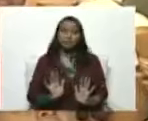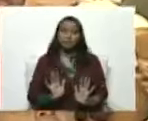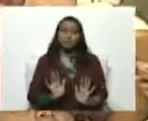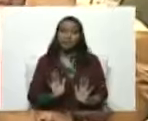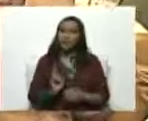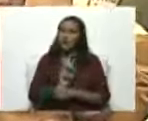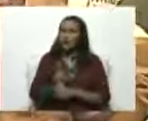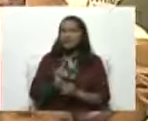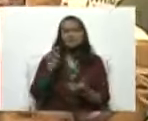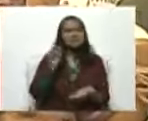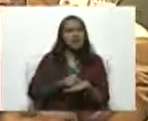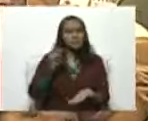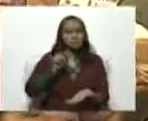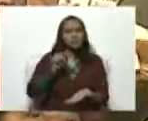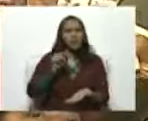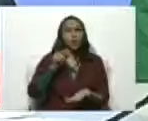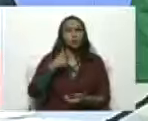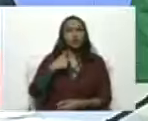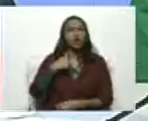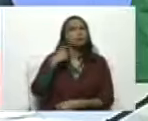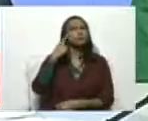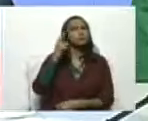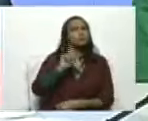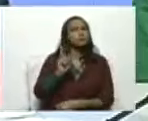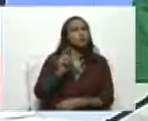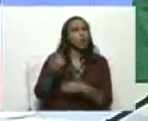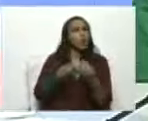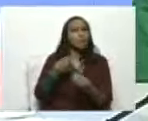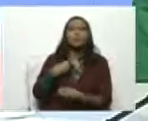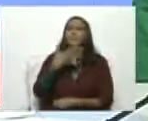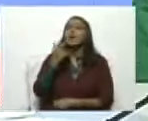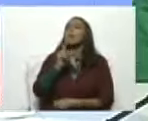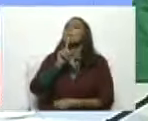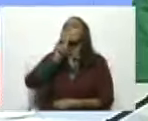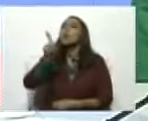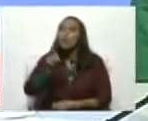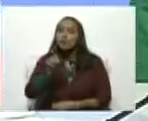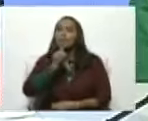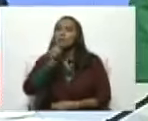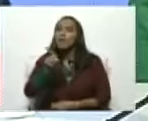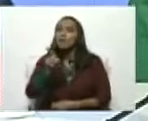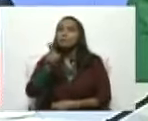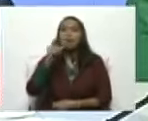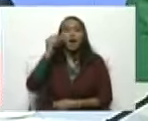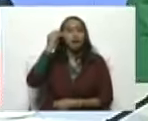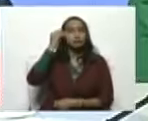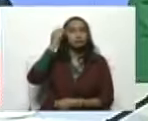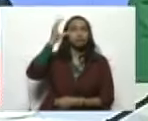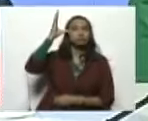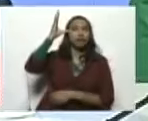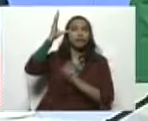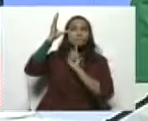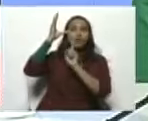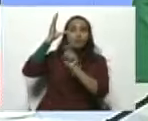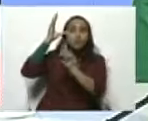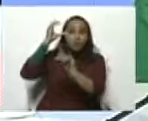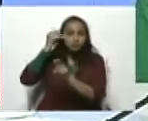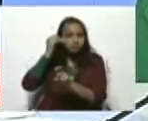más rápida de aprender, preguntar. Si usted se hace loco, no voy a preguntar para que no crean que soy bruto. Pregunte. Está siendo